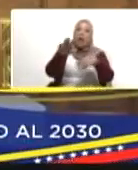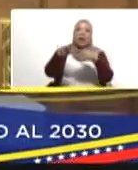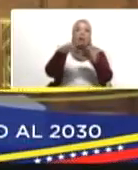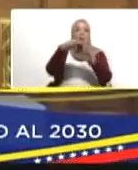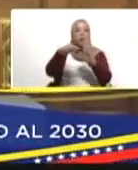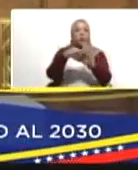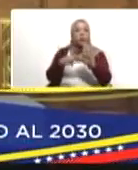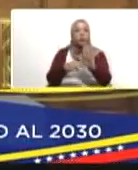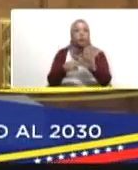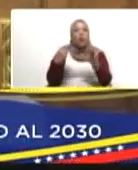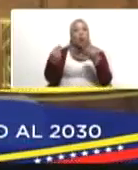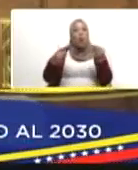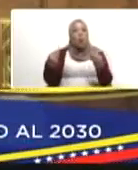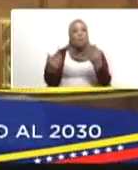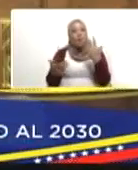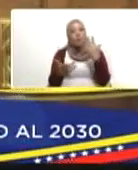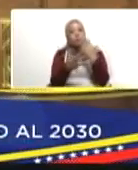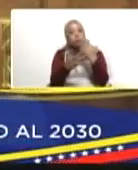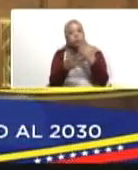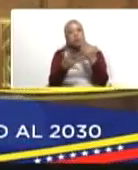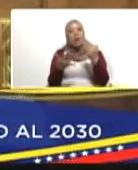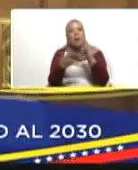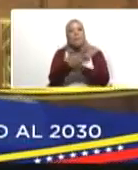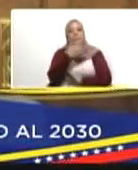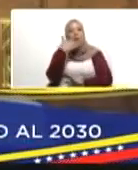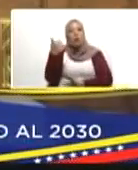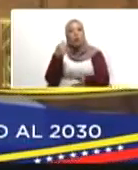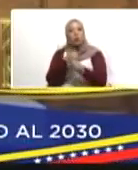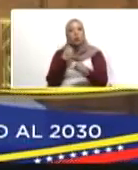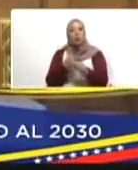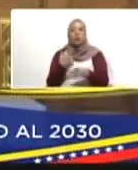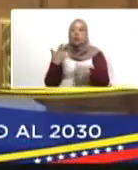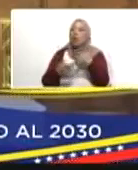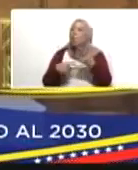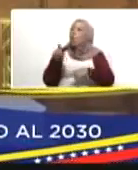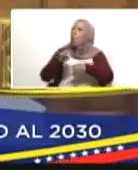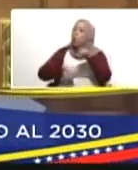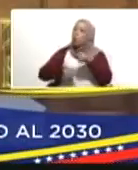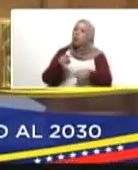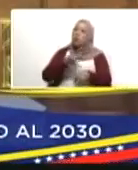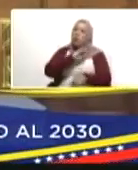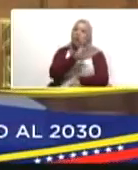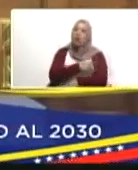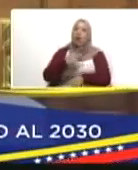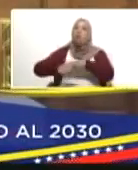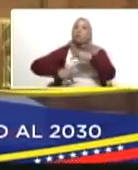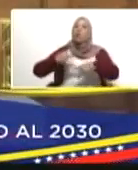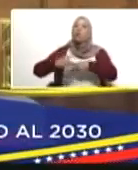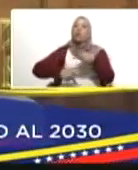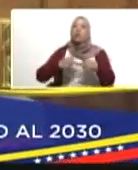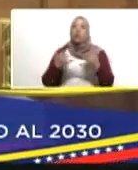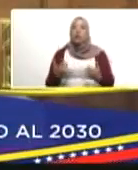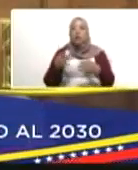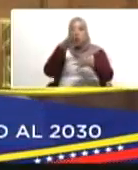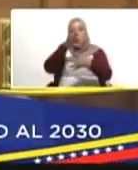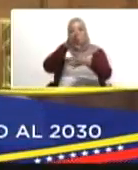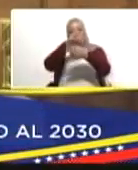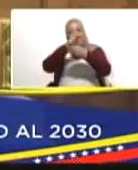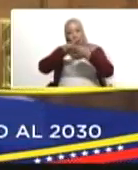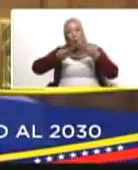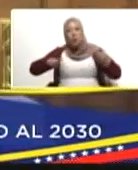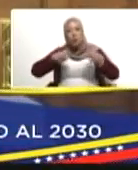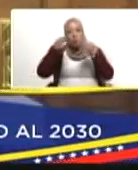en el despliegue definitivo de las fuerzas materiales de las fuerzas productivas para consolidar un